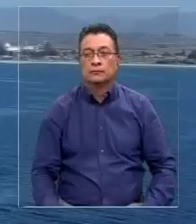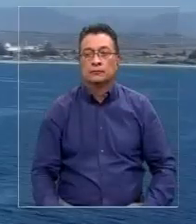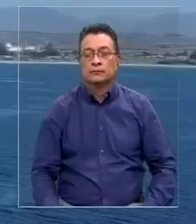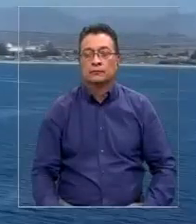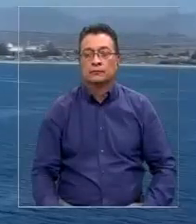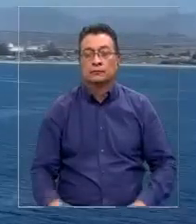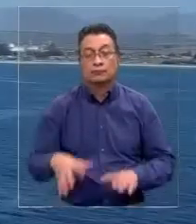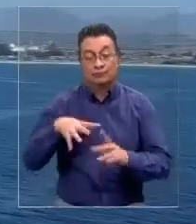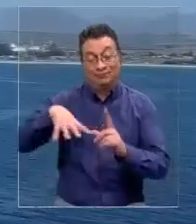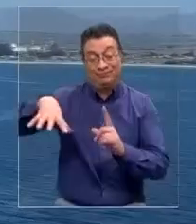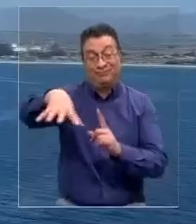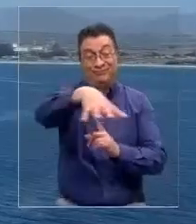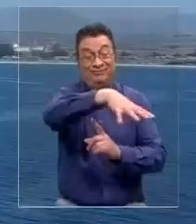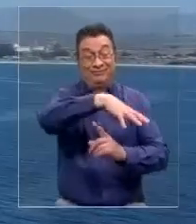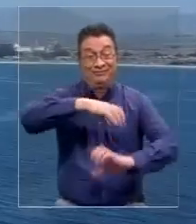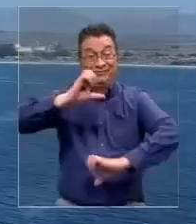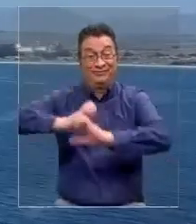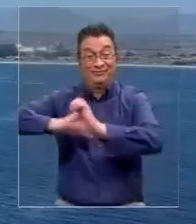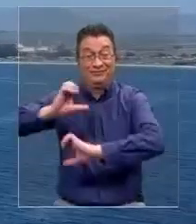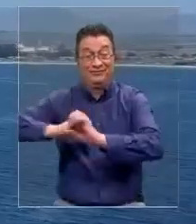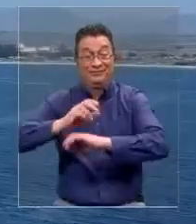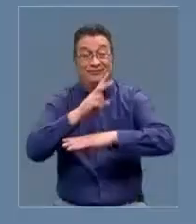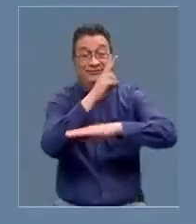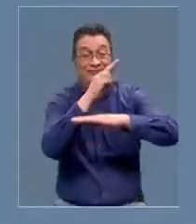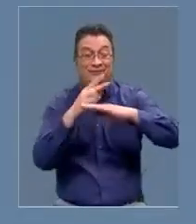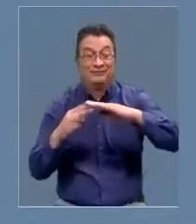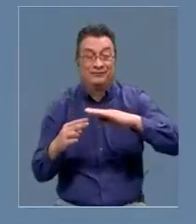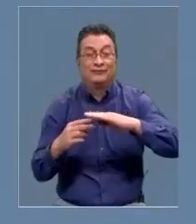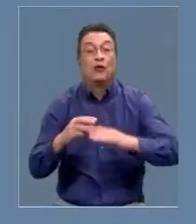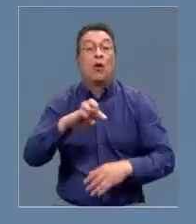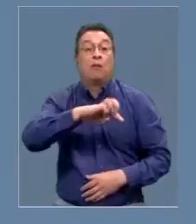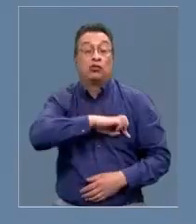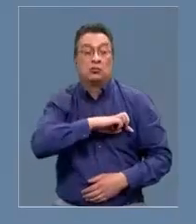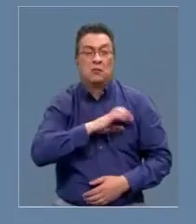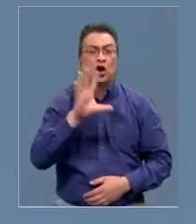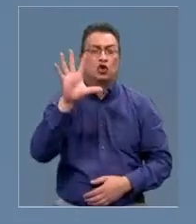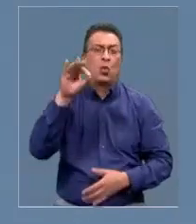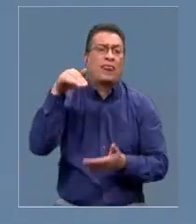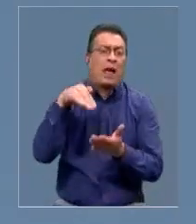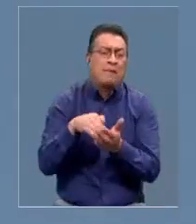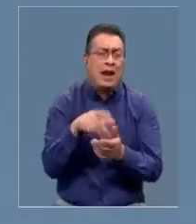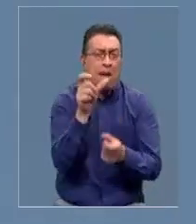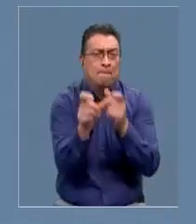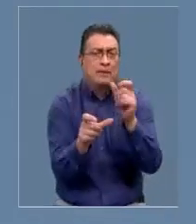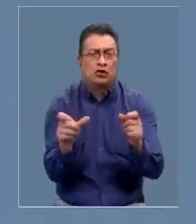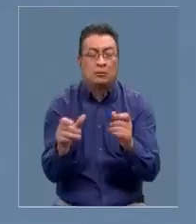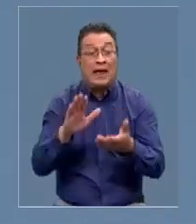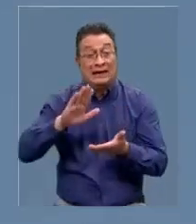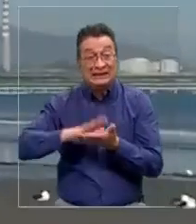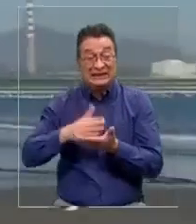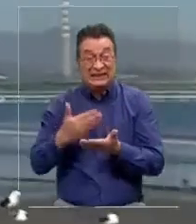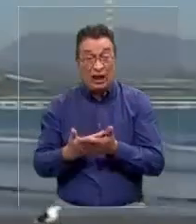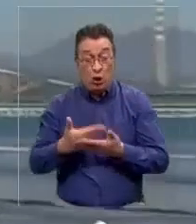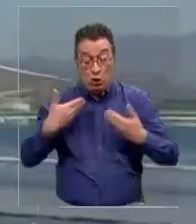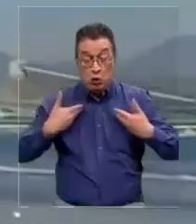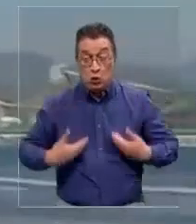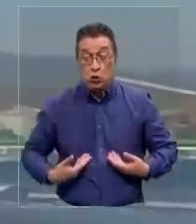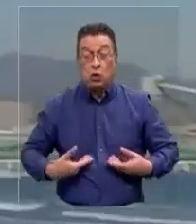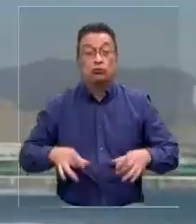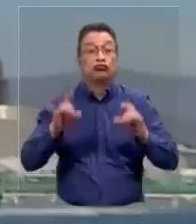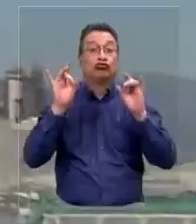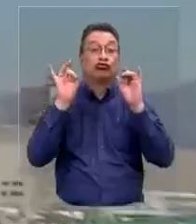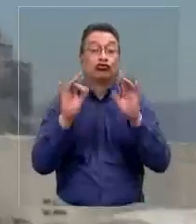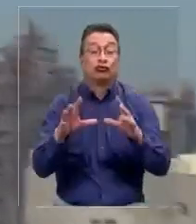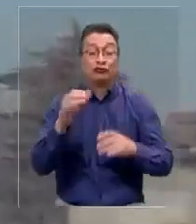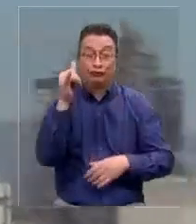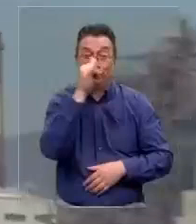En los alrededores del cordón industrial Quintero Puchuncaví viven cerca de 50.000 personas cuya salud y bienestar están marcados por